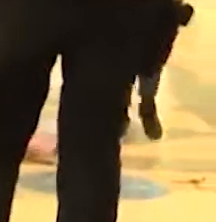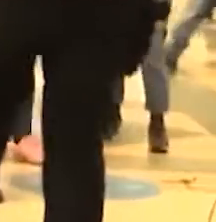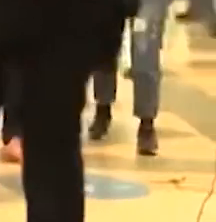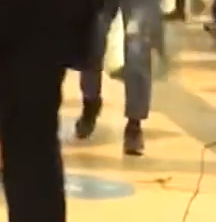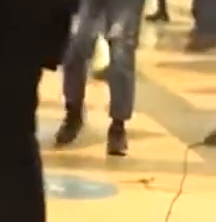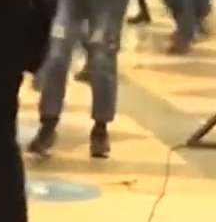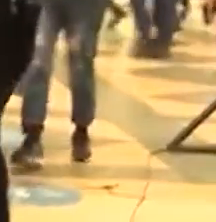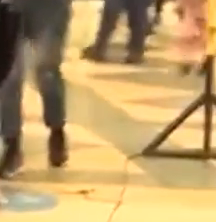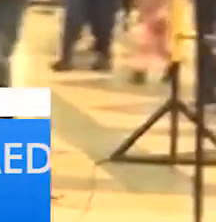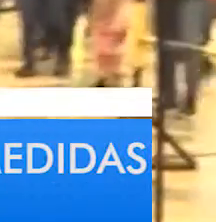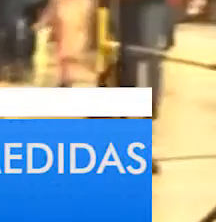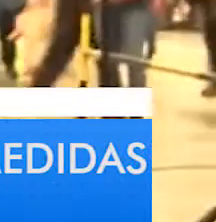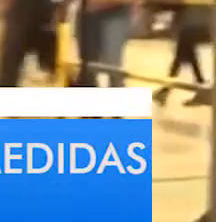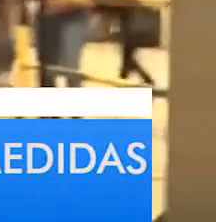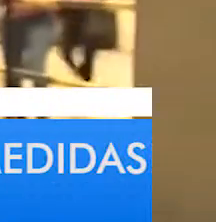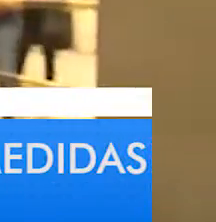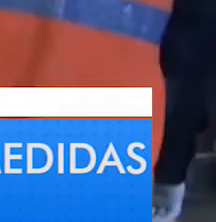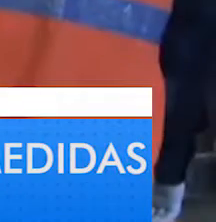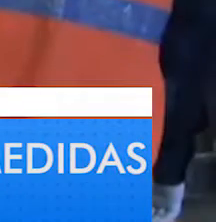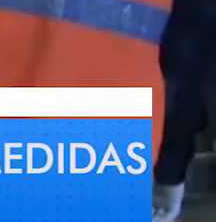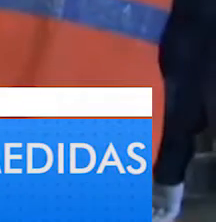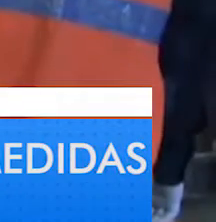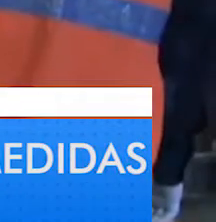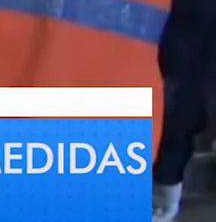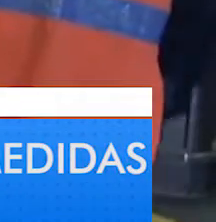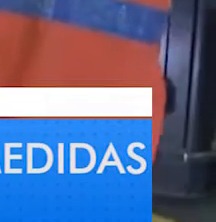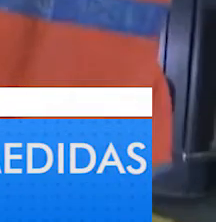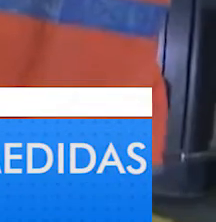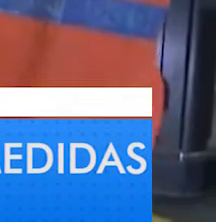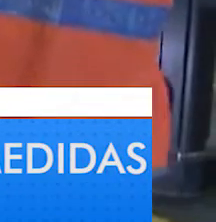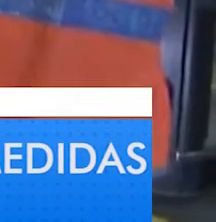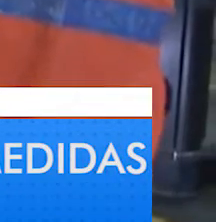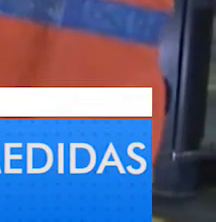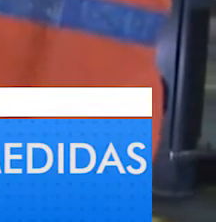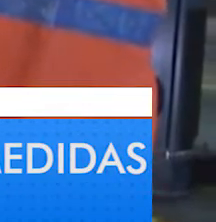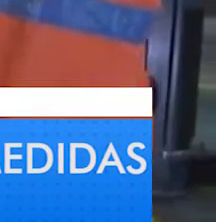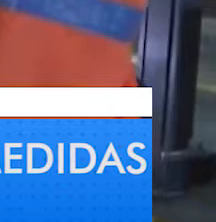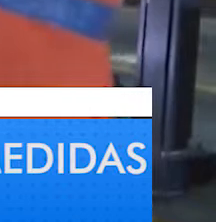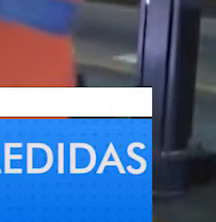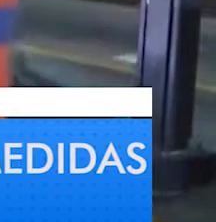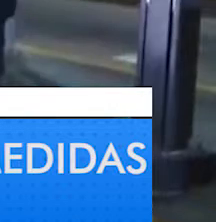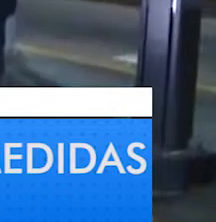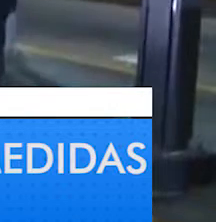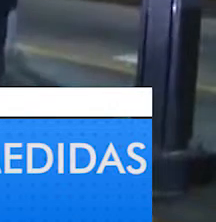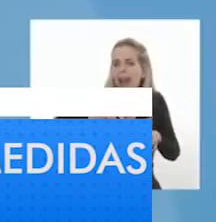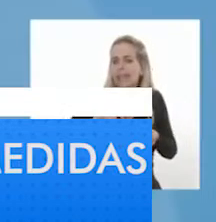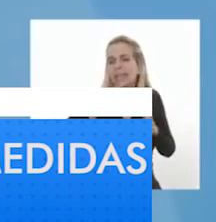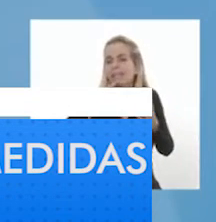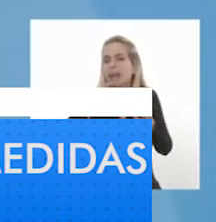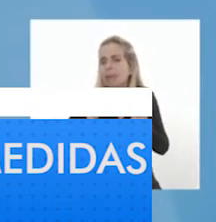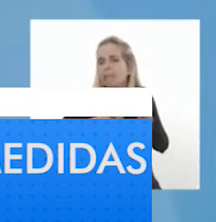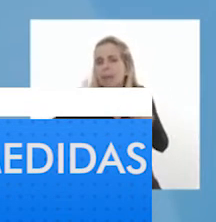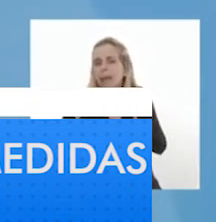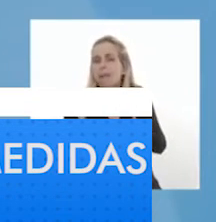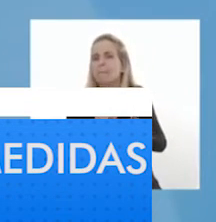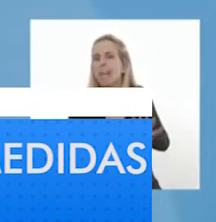con el fin de detener la segunda ola y luego del tercer día consecutivo con más de 30.000 contagios por coronavirus el